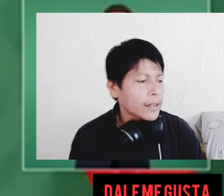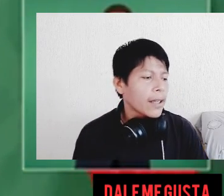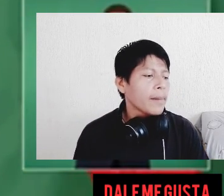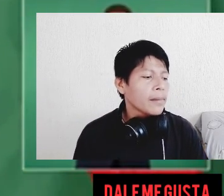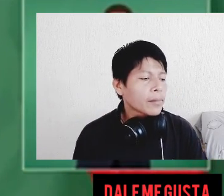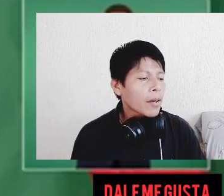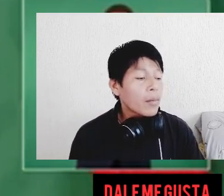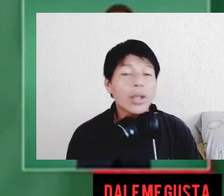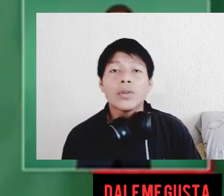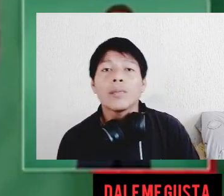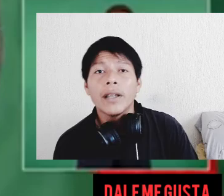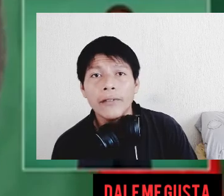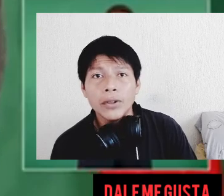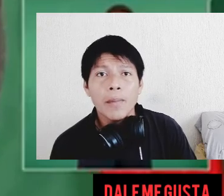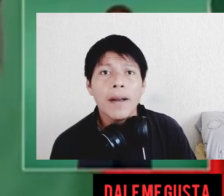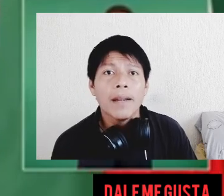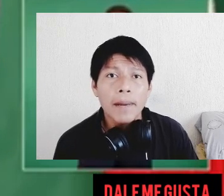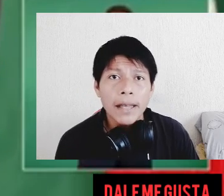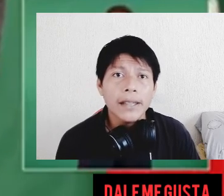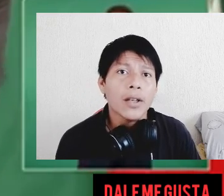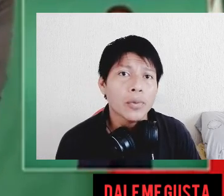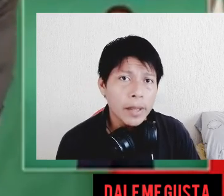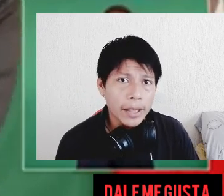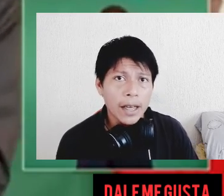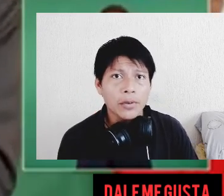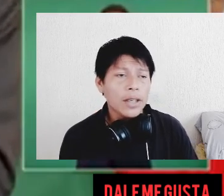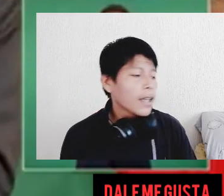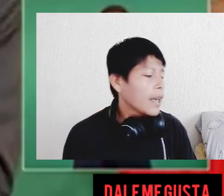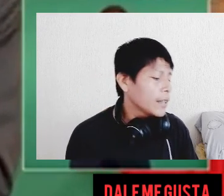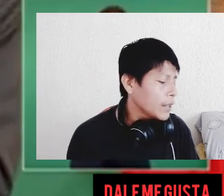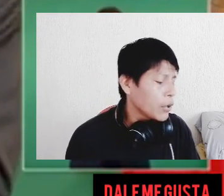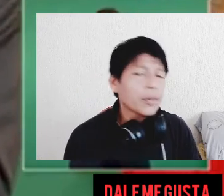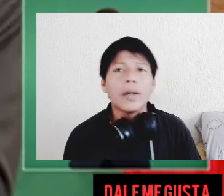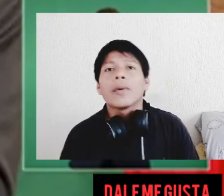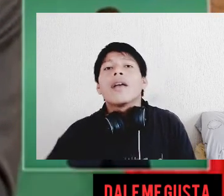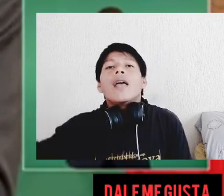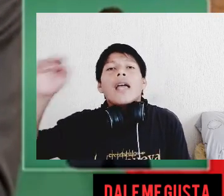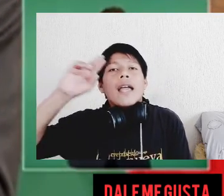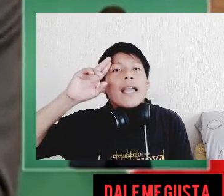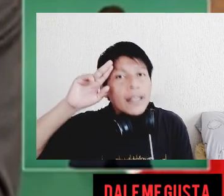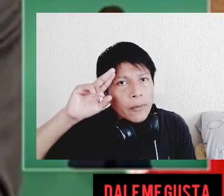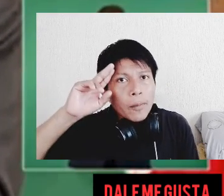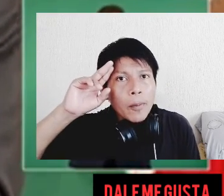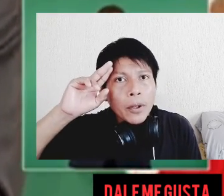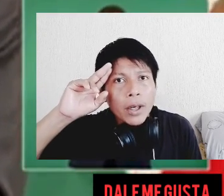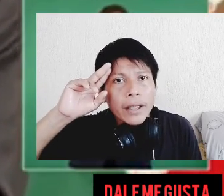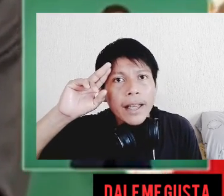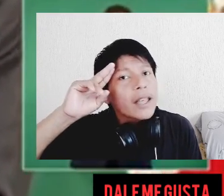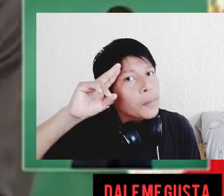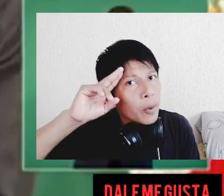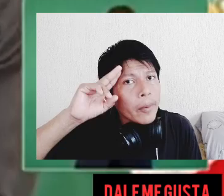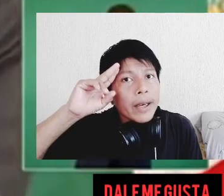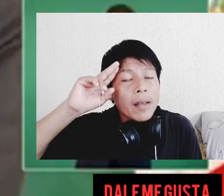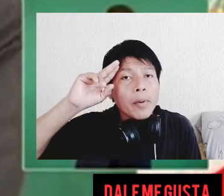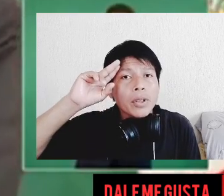en este tema, porque es un beneficio para el país y los mexicanos. Así, señores, bueno, esta fue mi opinión